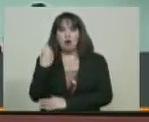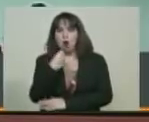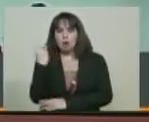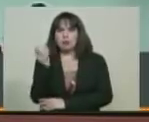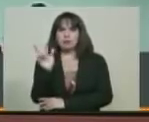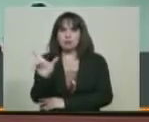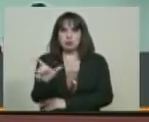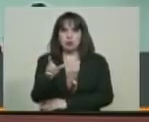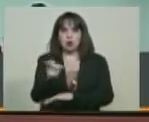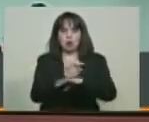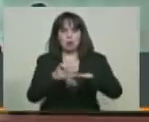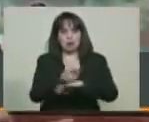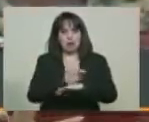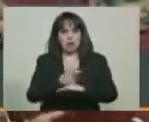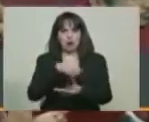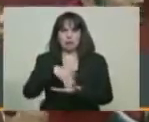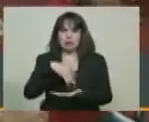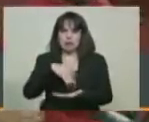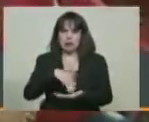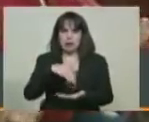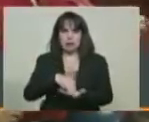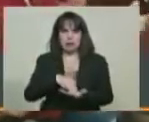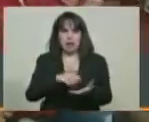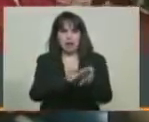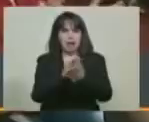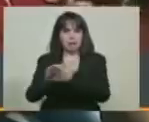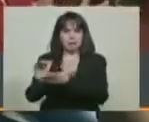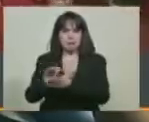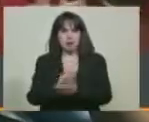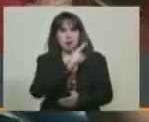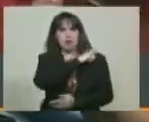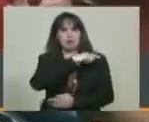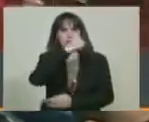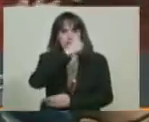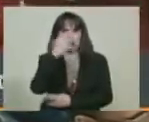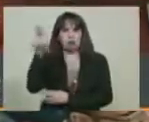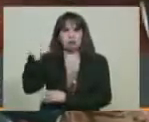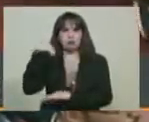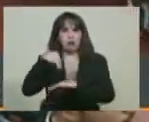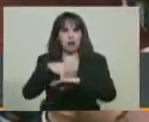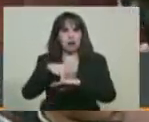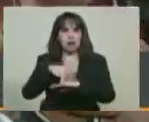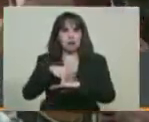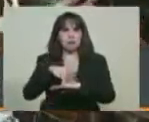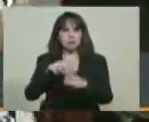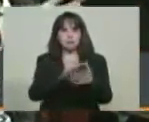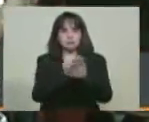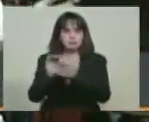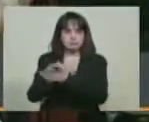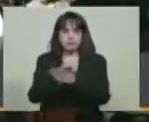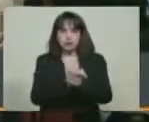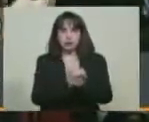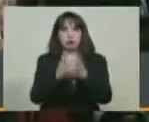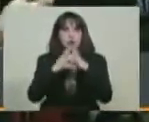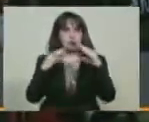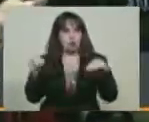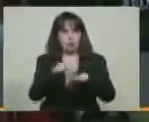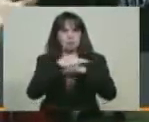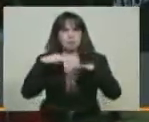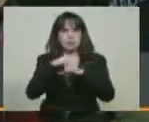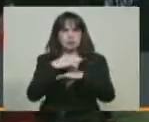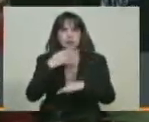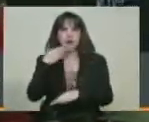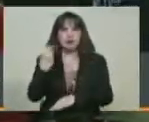Miranda, compañeros de la Dirección Nacional, todos, Mervin, compañeros, compañeras, ministros de la